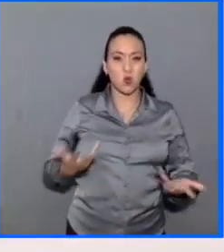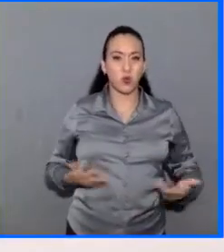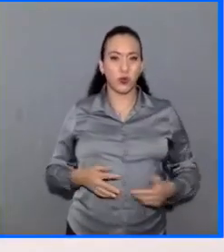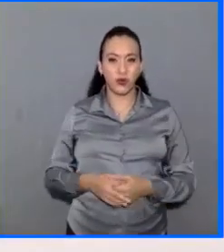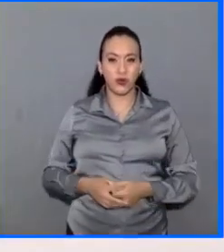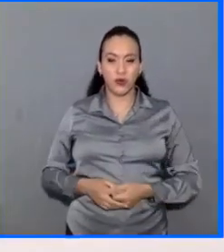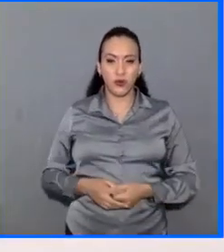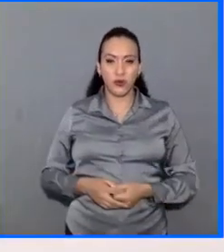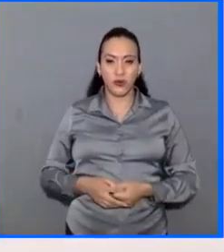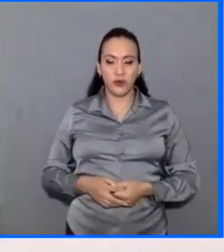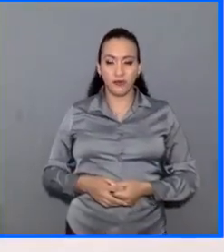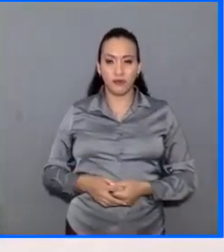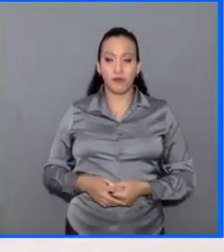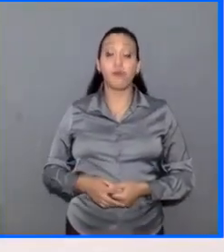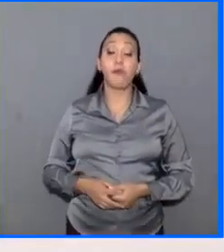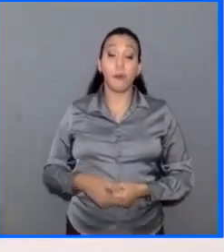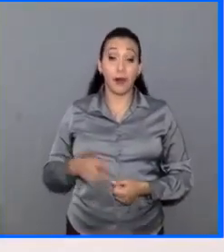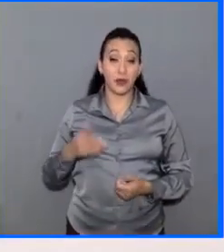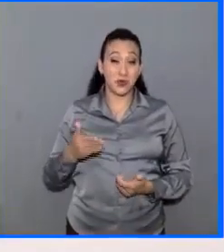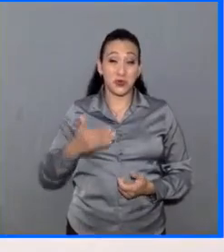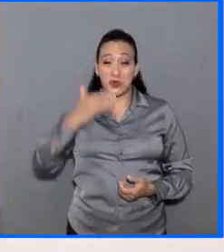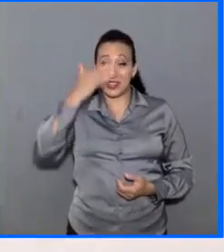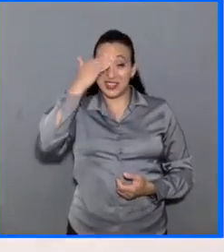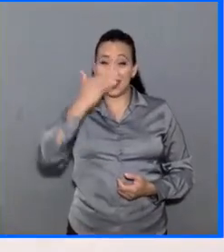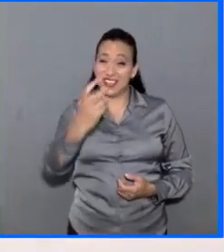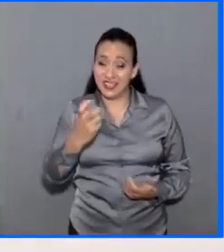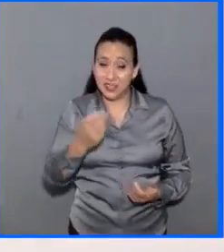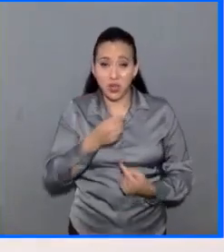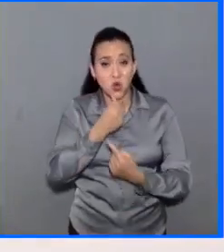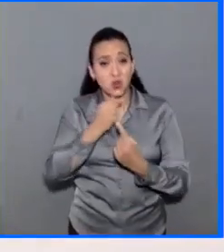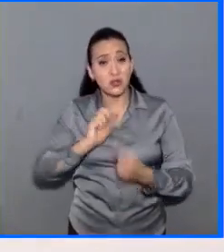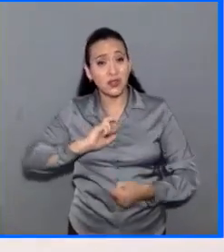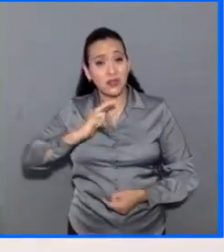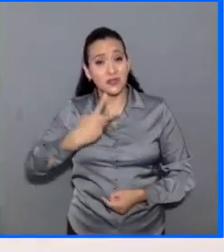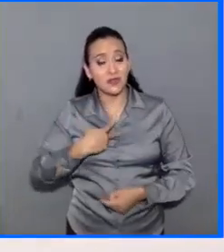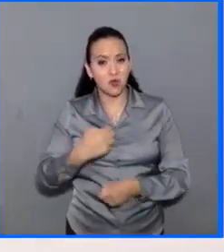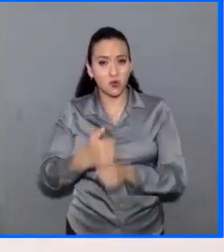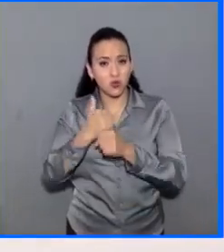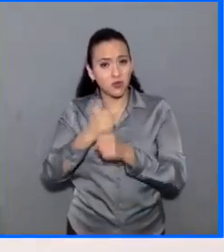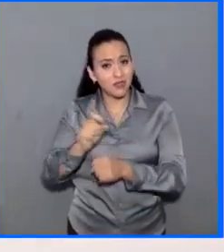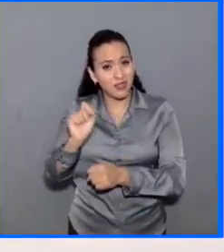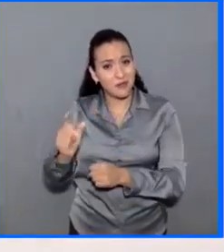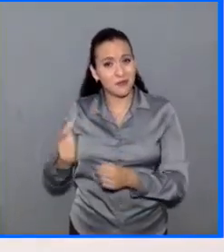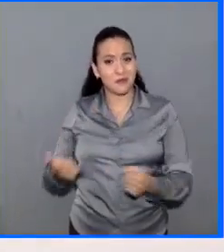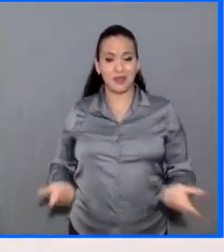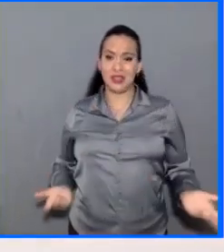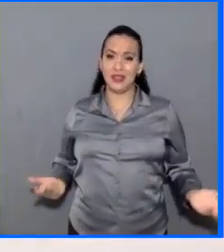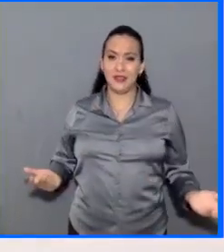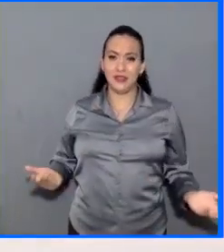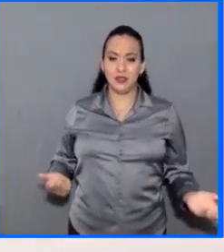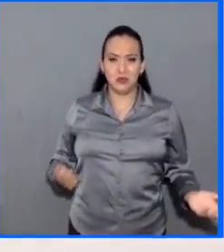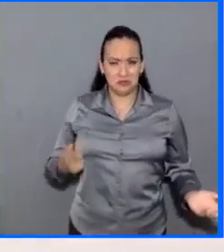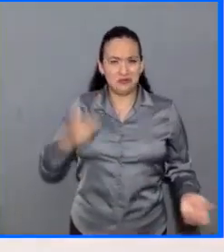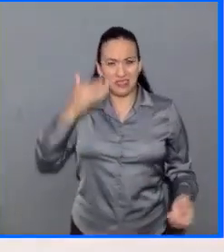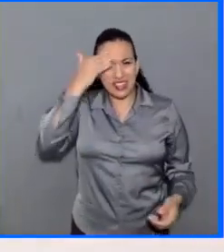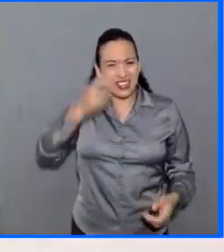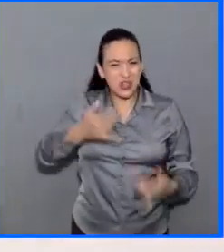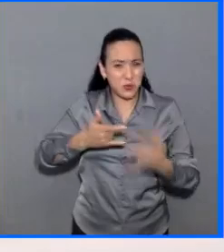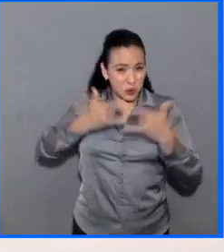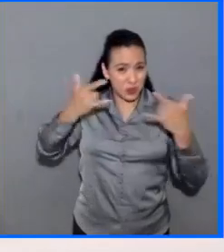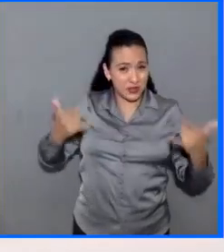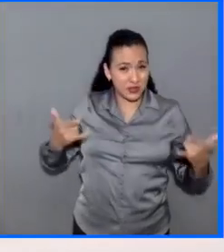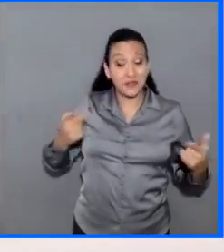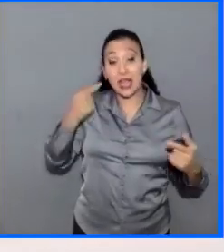una deuda histórica con las infancias trans. Y esa deuda histórica la estamos viendo en los testimonios